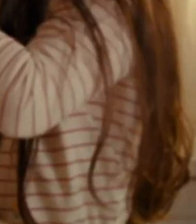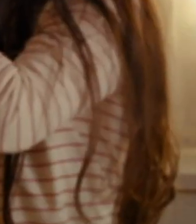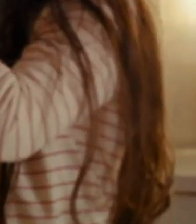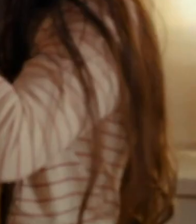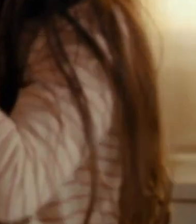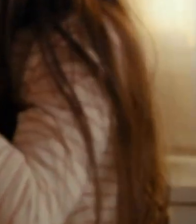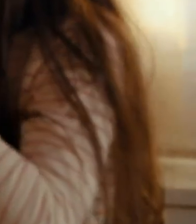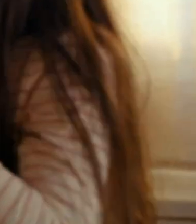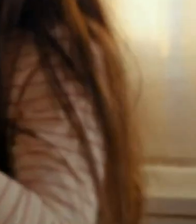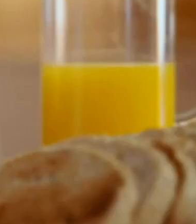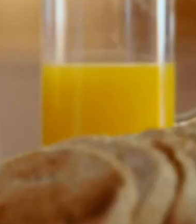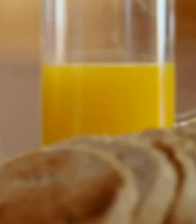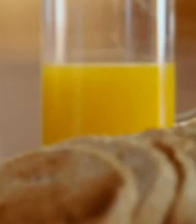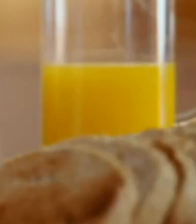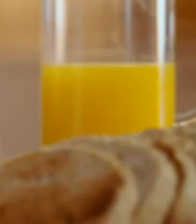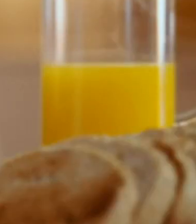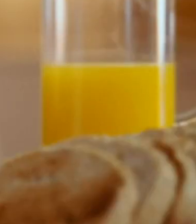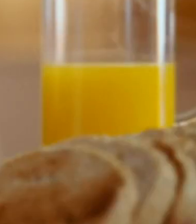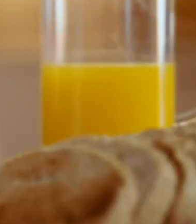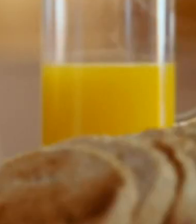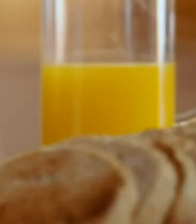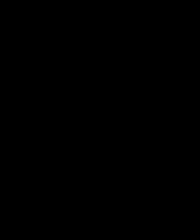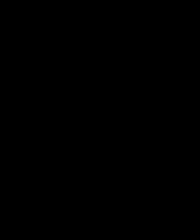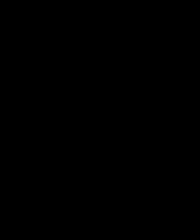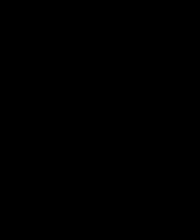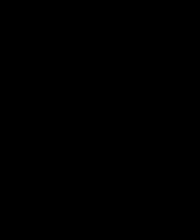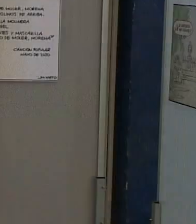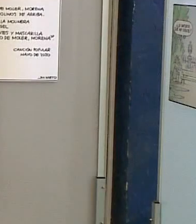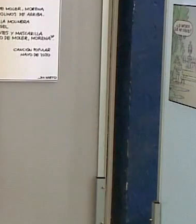mejor. Si lo quieres, lo cuidas. Pascual, dar lo mejor.